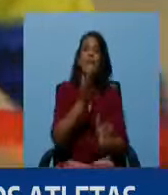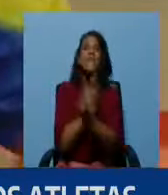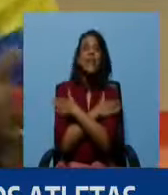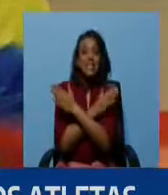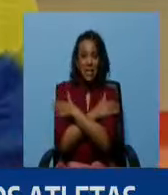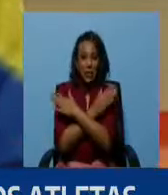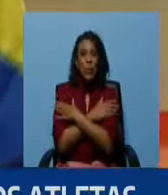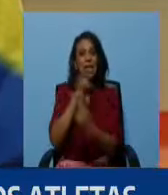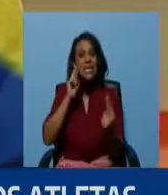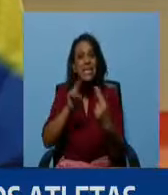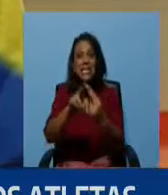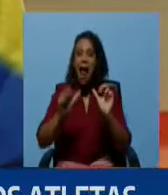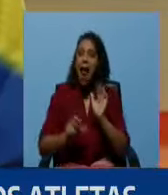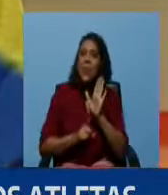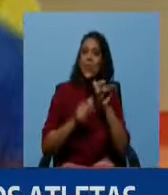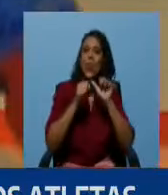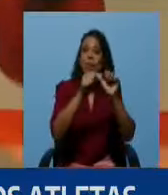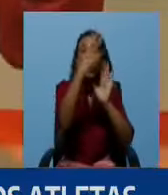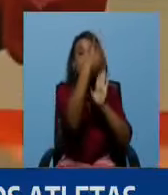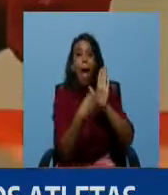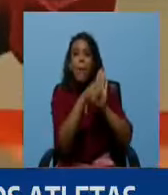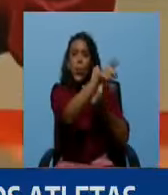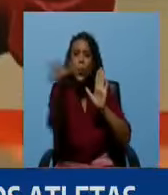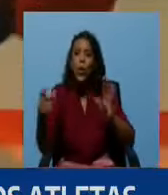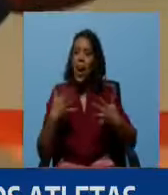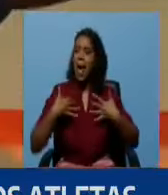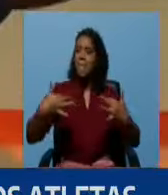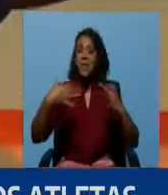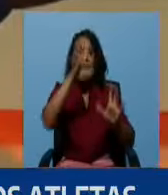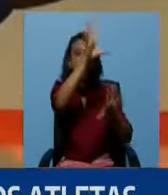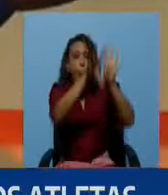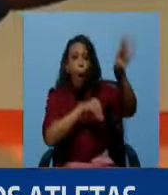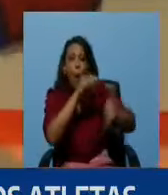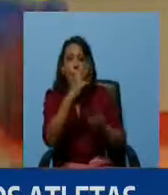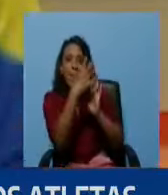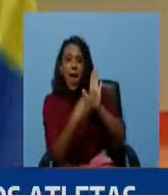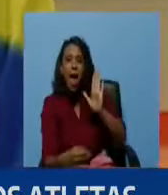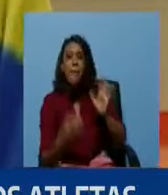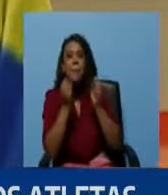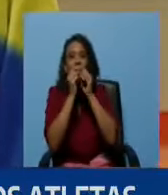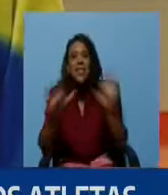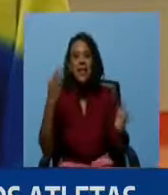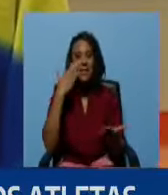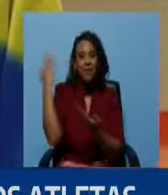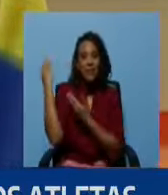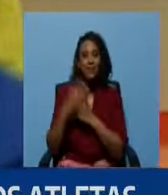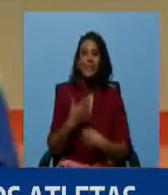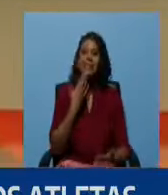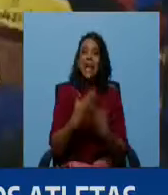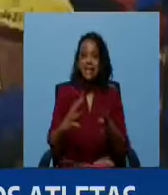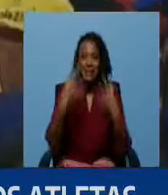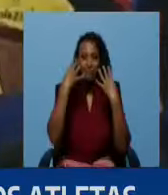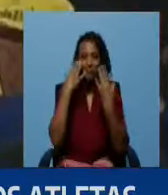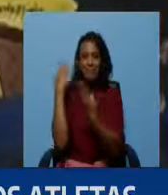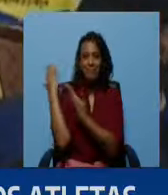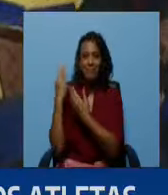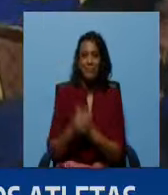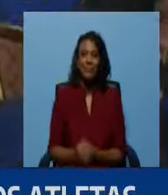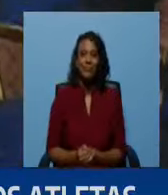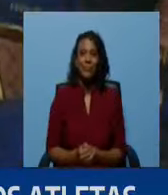felicitaciones, sigan adelante, son el ejemplo, son la inspiración de mucha gente. Que Dios me los bendiga. Muchas gracias.